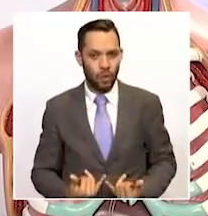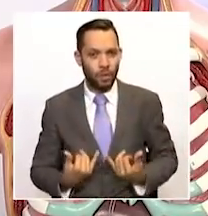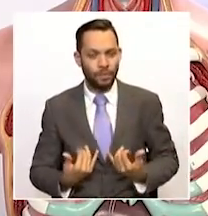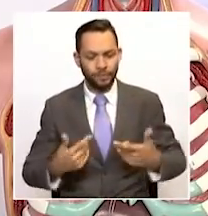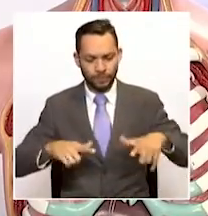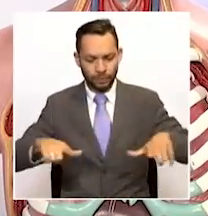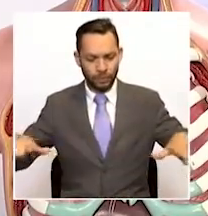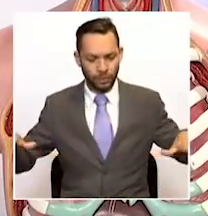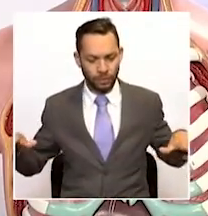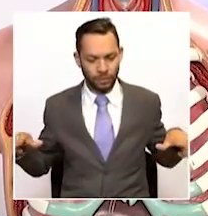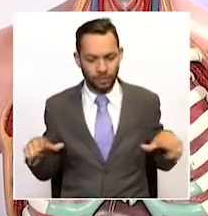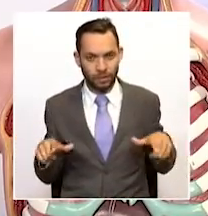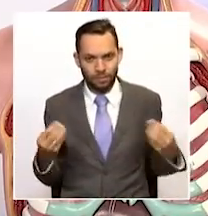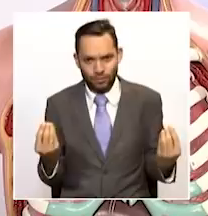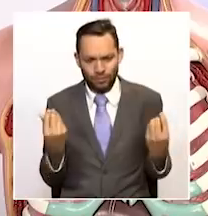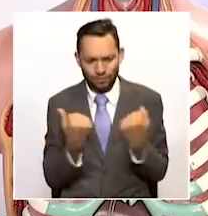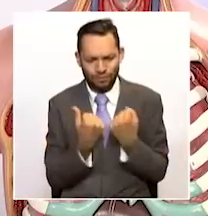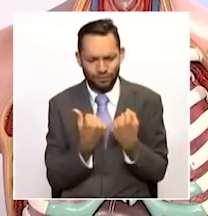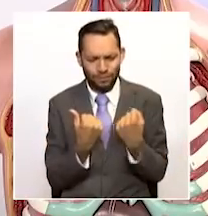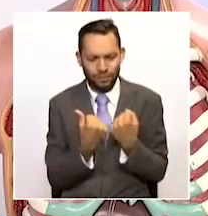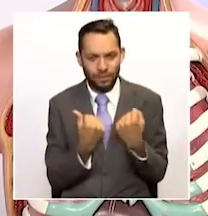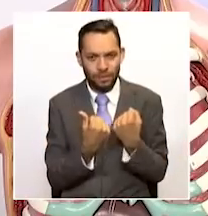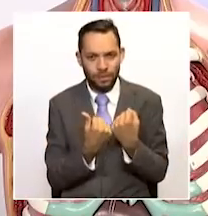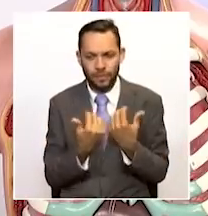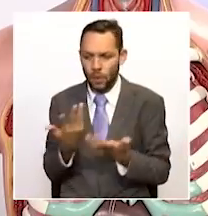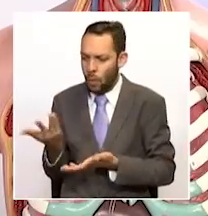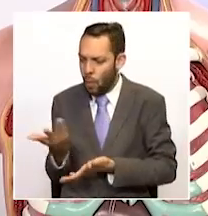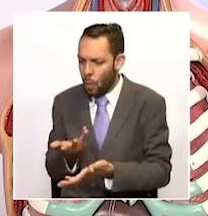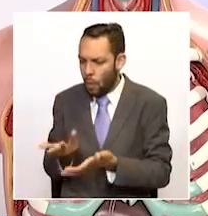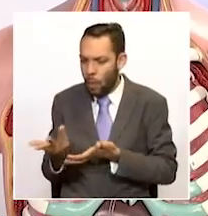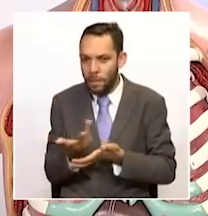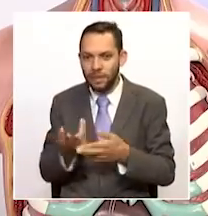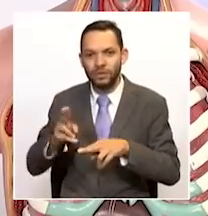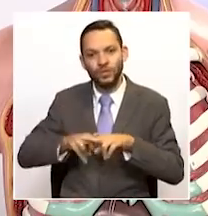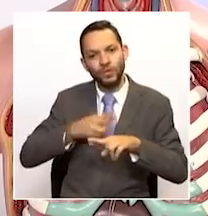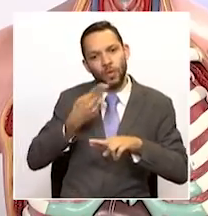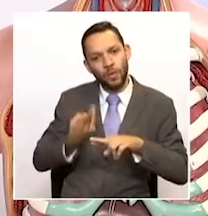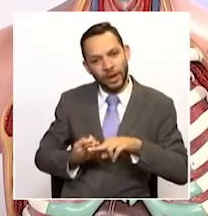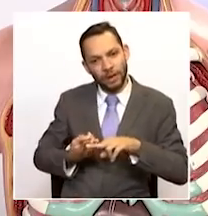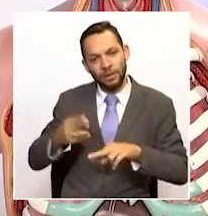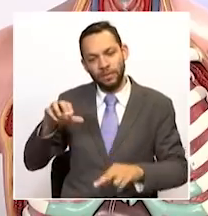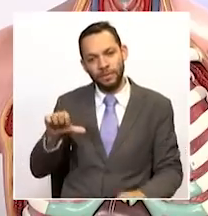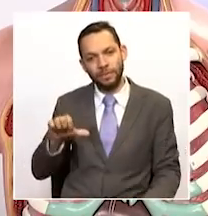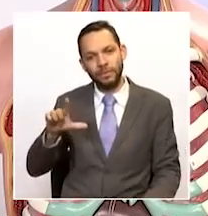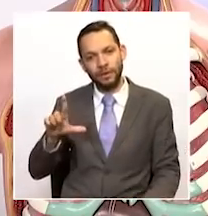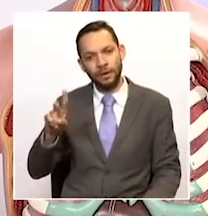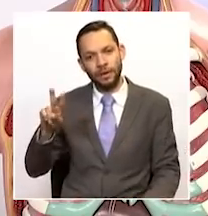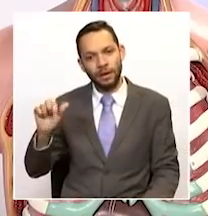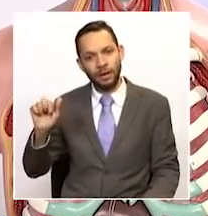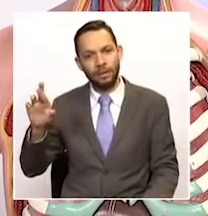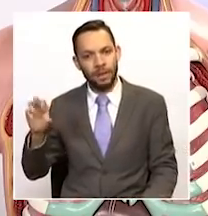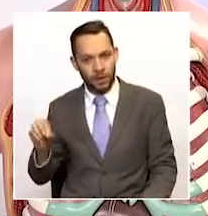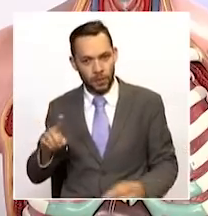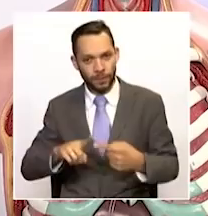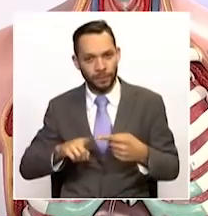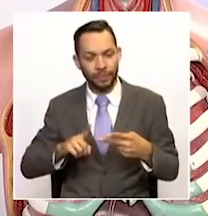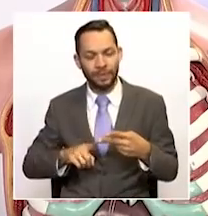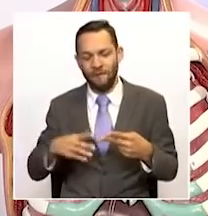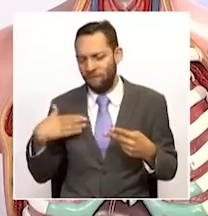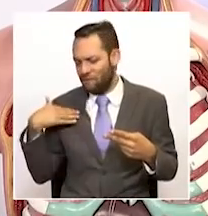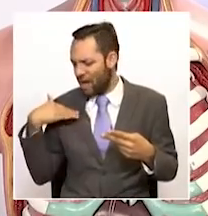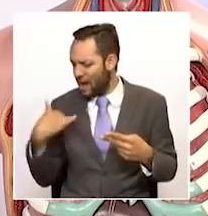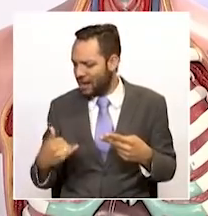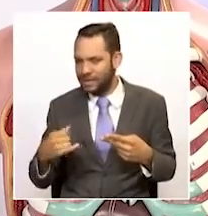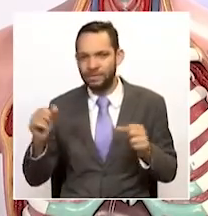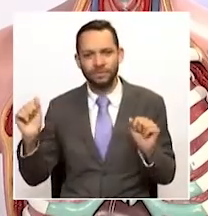muy lleno voy a compartir con mi sobrino álvaro gusto solo haga rojas y vivo feliz de poder